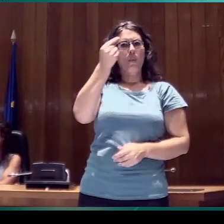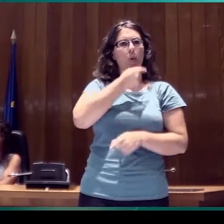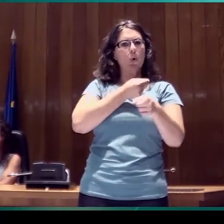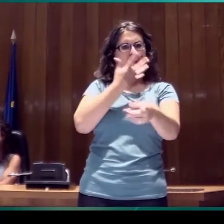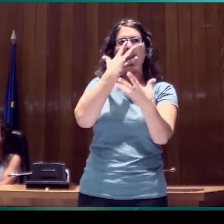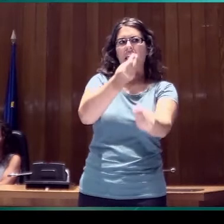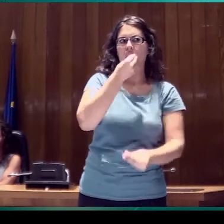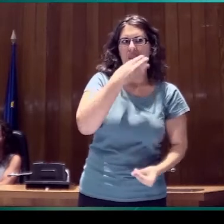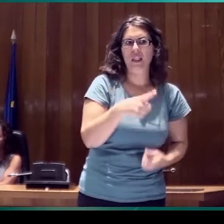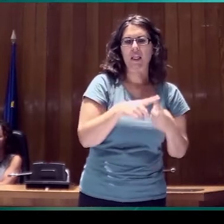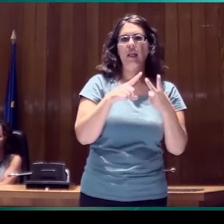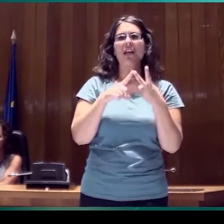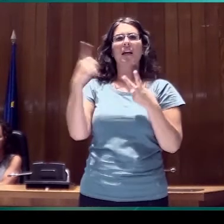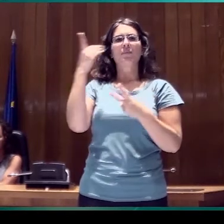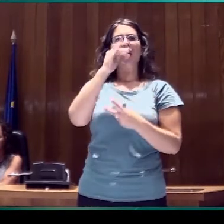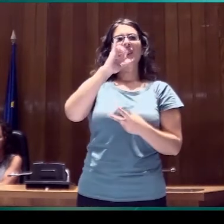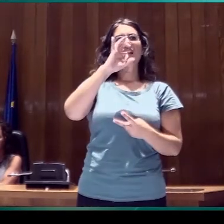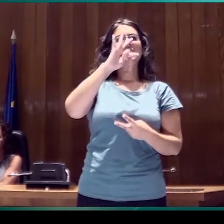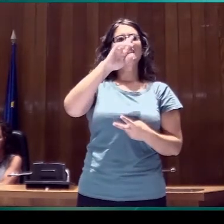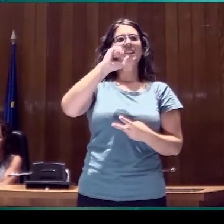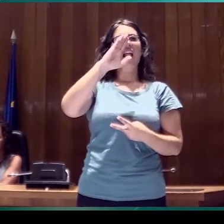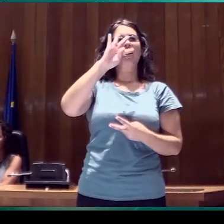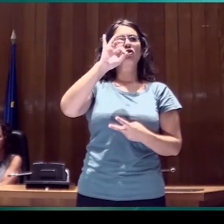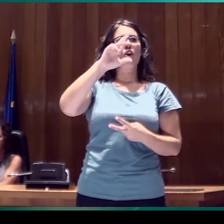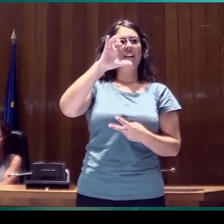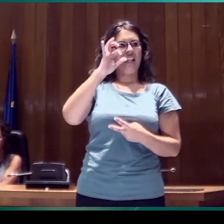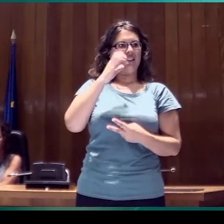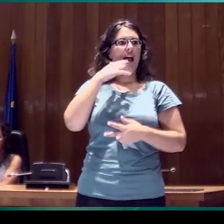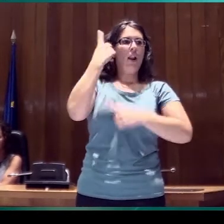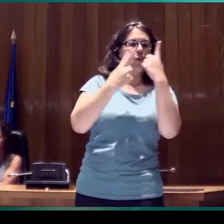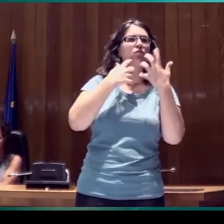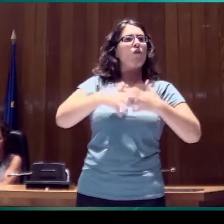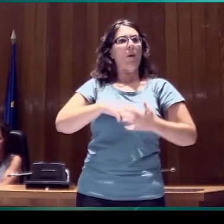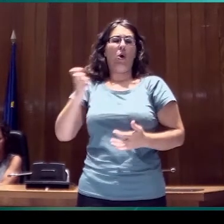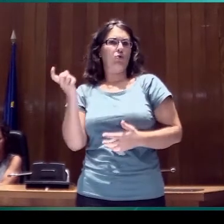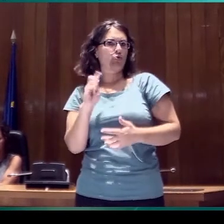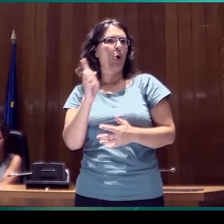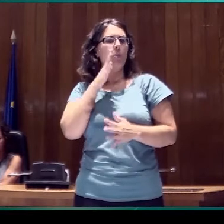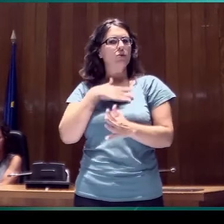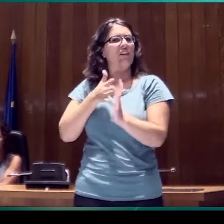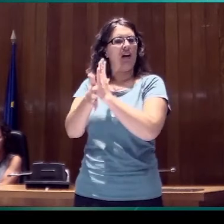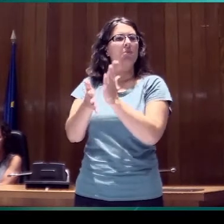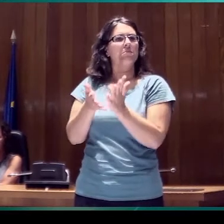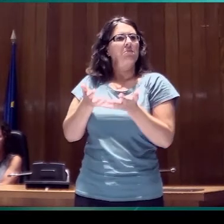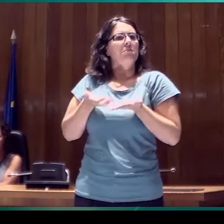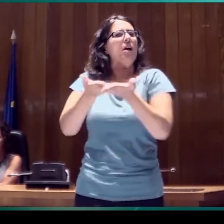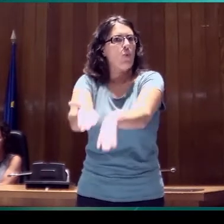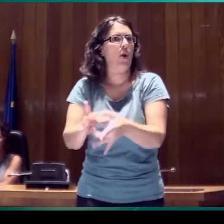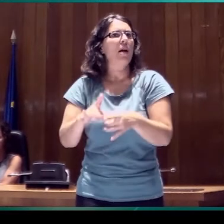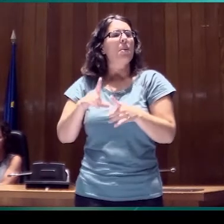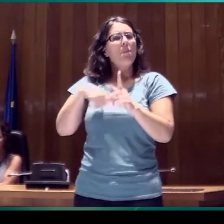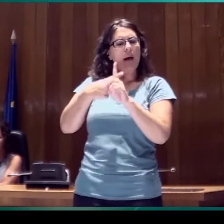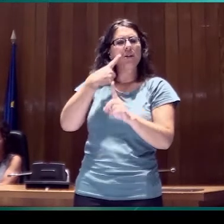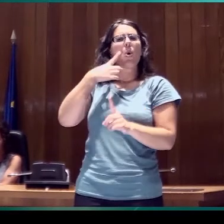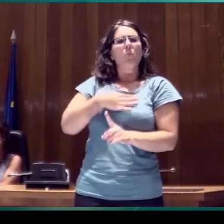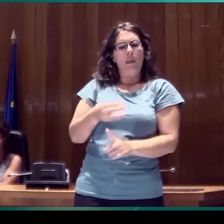los distractores algunos funcionaban y otros no funcionaban y que parecía que sí medía progresión en la adquisición de la lengua de signos entre el tiempo